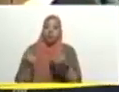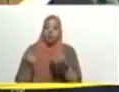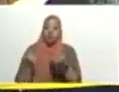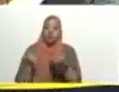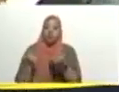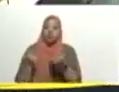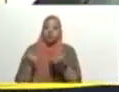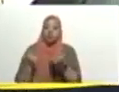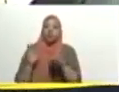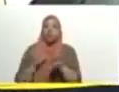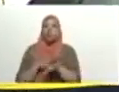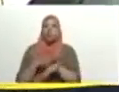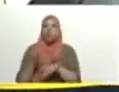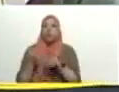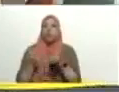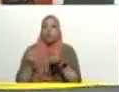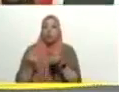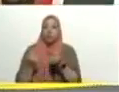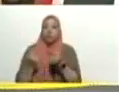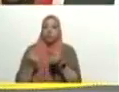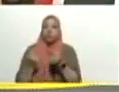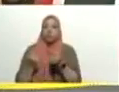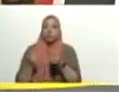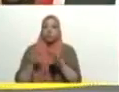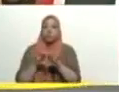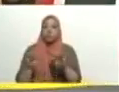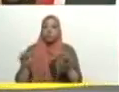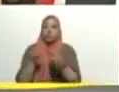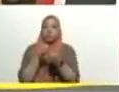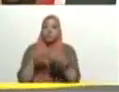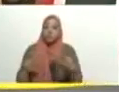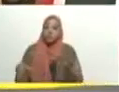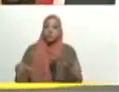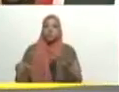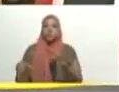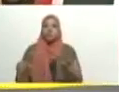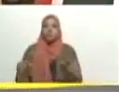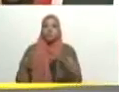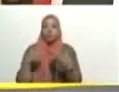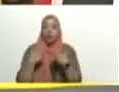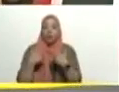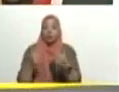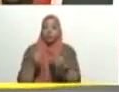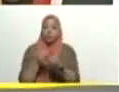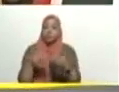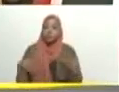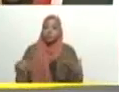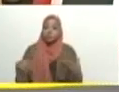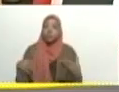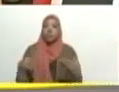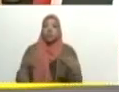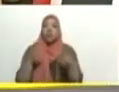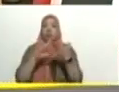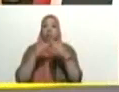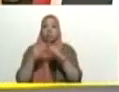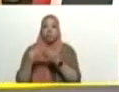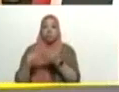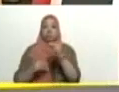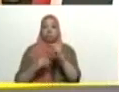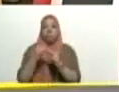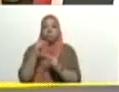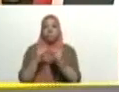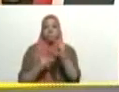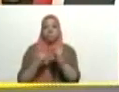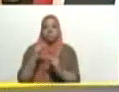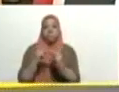¿Para qué el dinero? Para la educación pública, para la salud pública, para construir vivienda, para